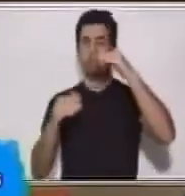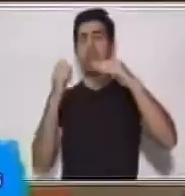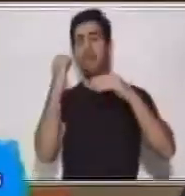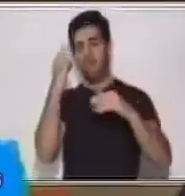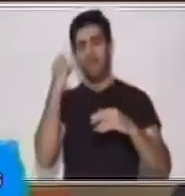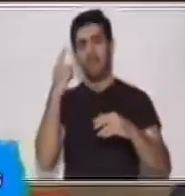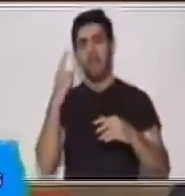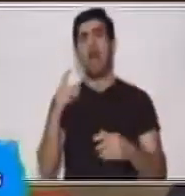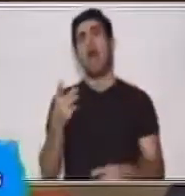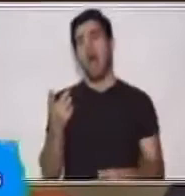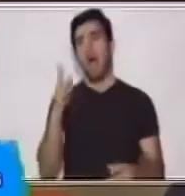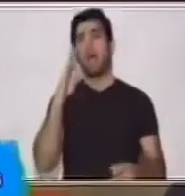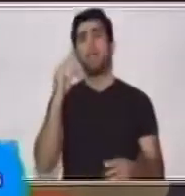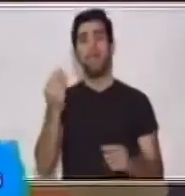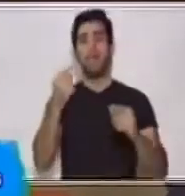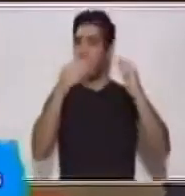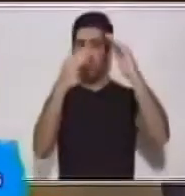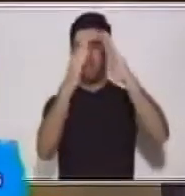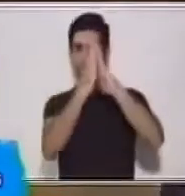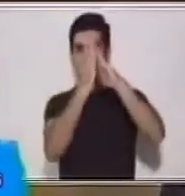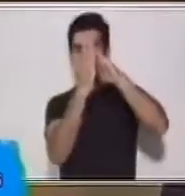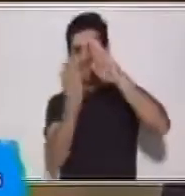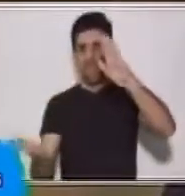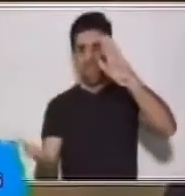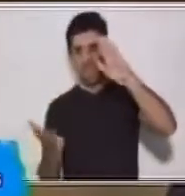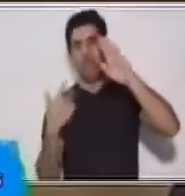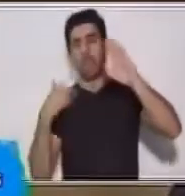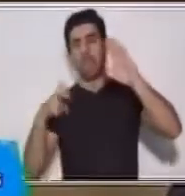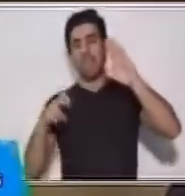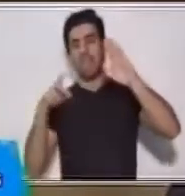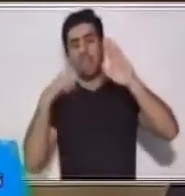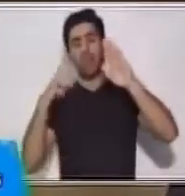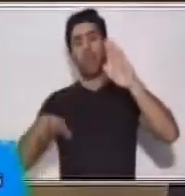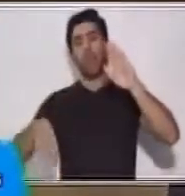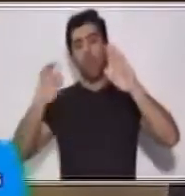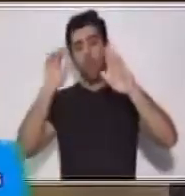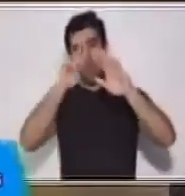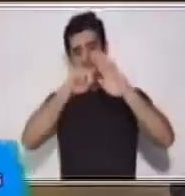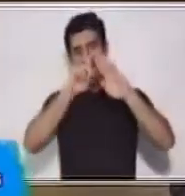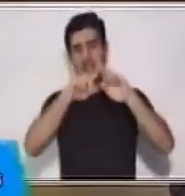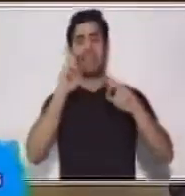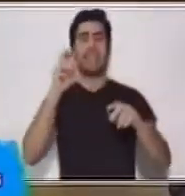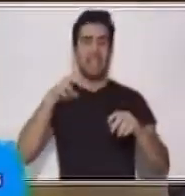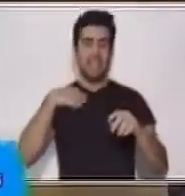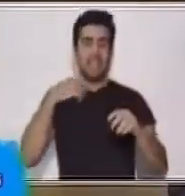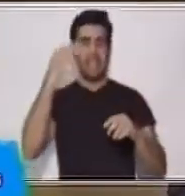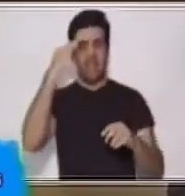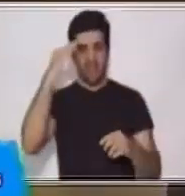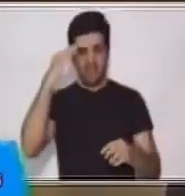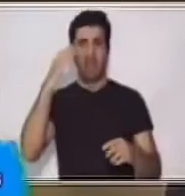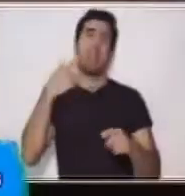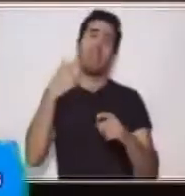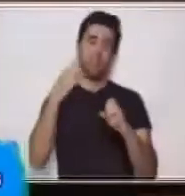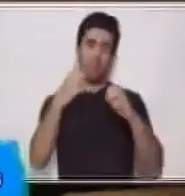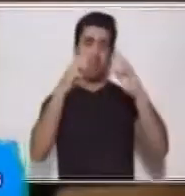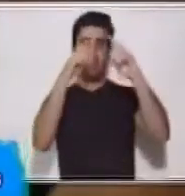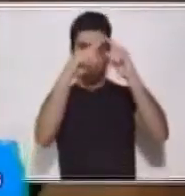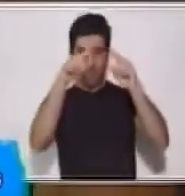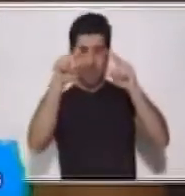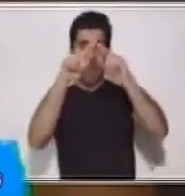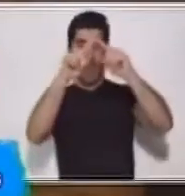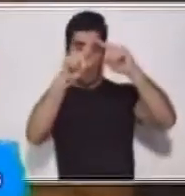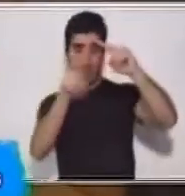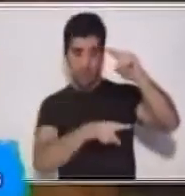¿Por qué? Porque está opuesto al ángulo que yo necesito conocer. Y por tanto, este otro lado va a ser el